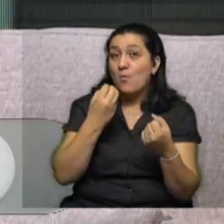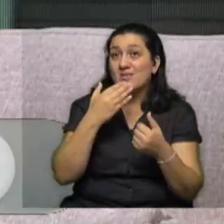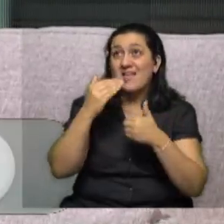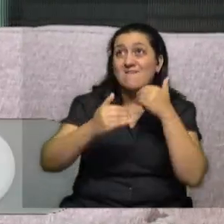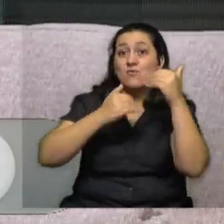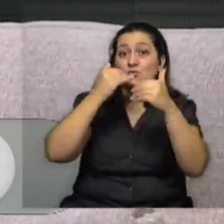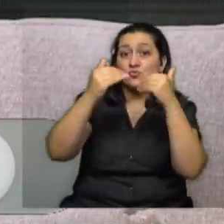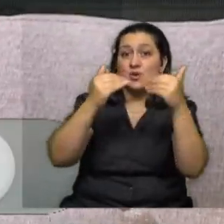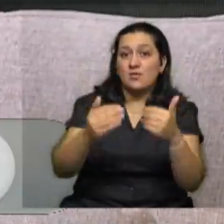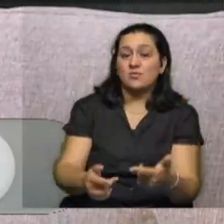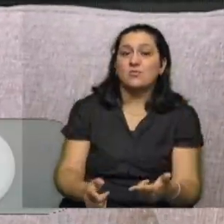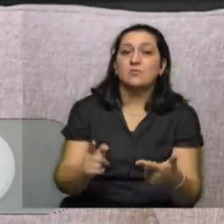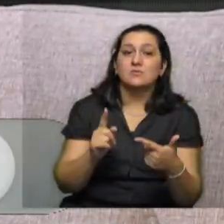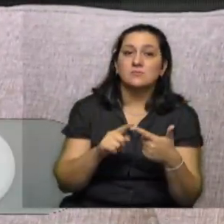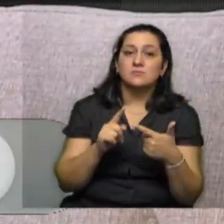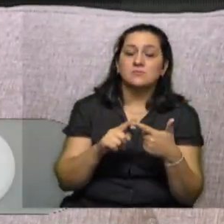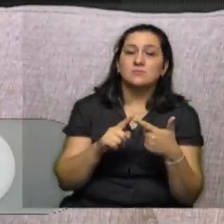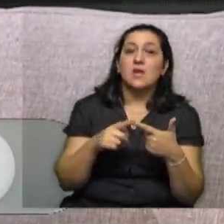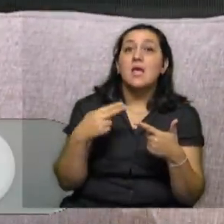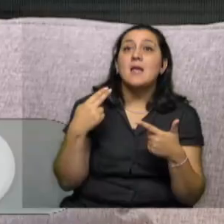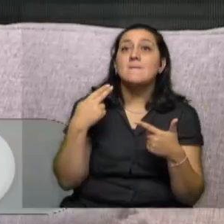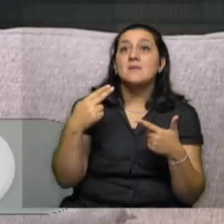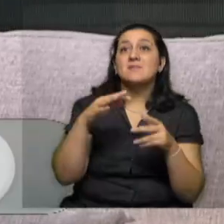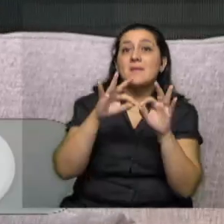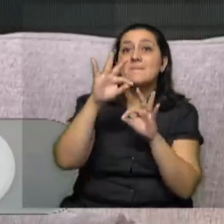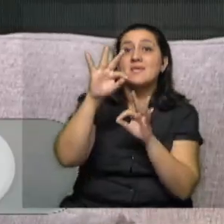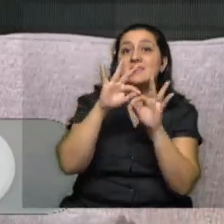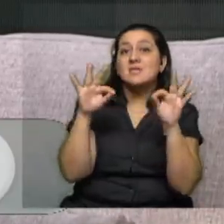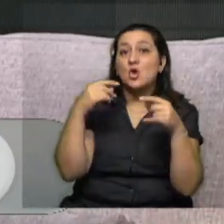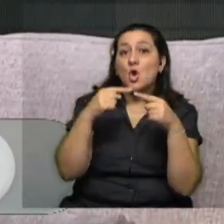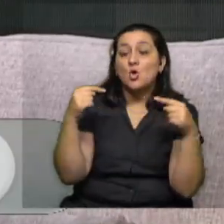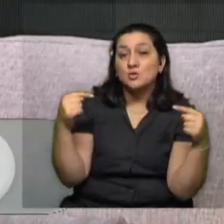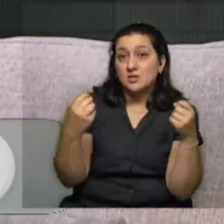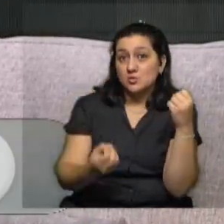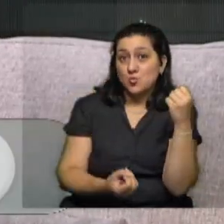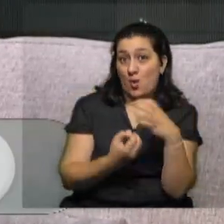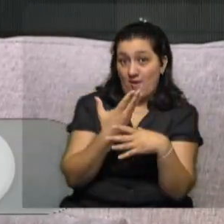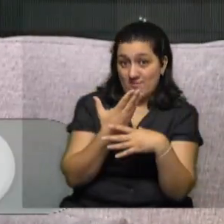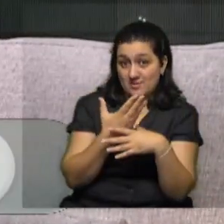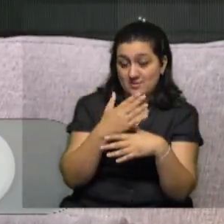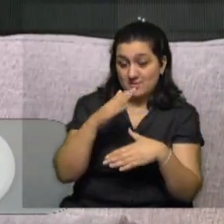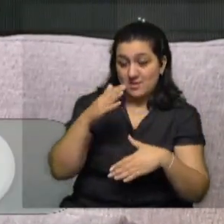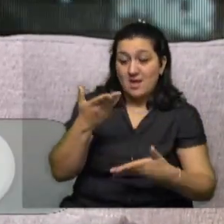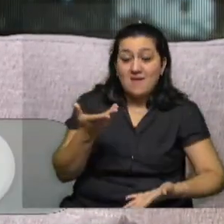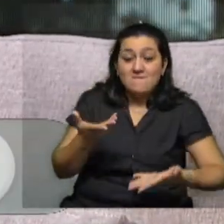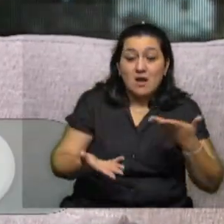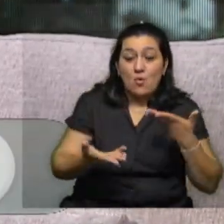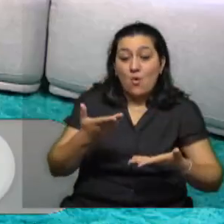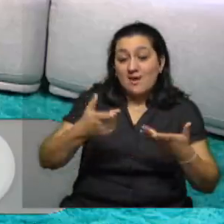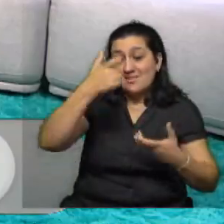las tecnologías. Y permite medir cada vez cosas nuevas que antes no podíamos medir. Evaluar